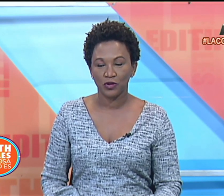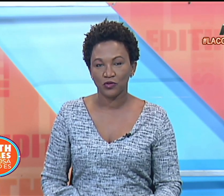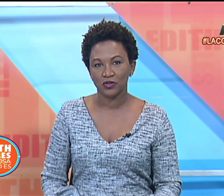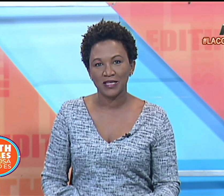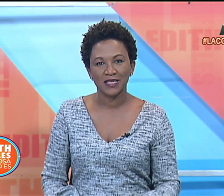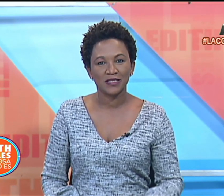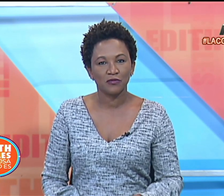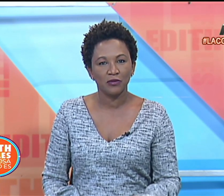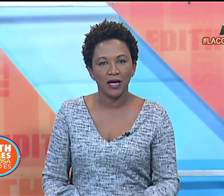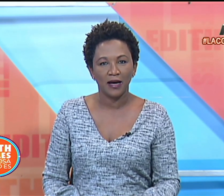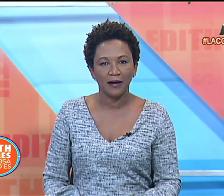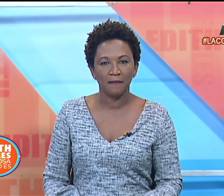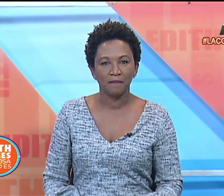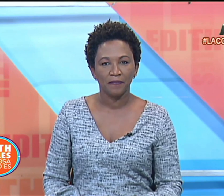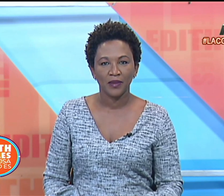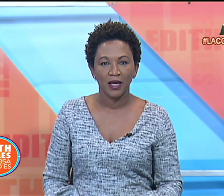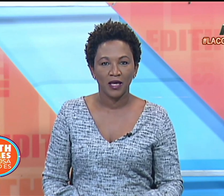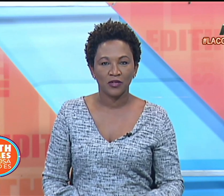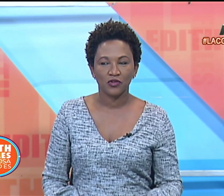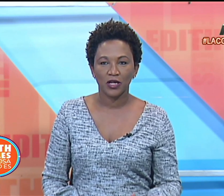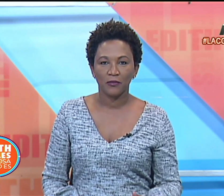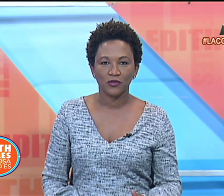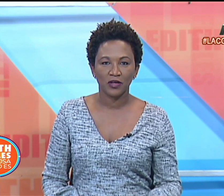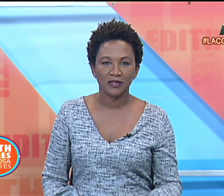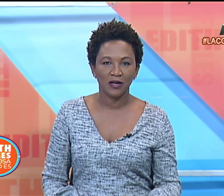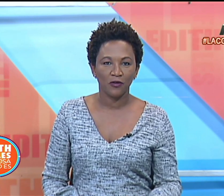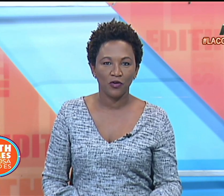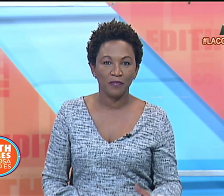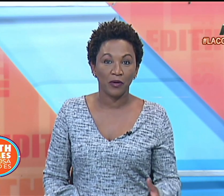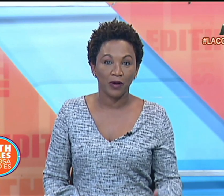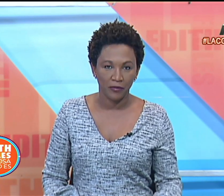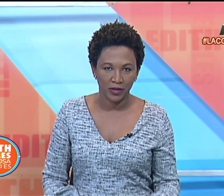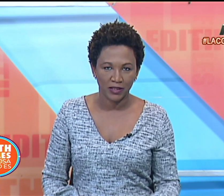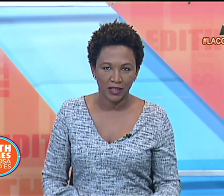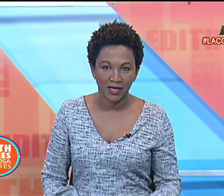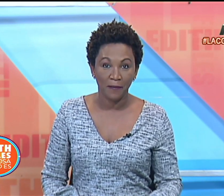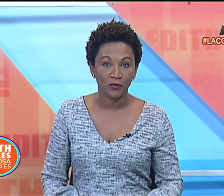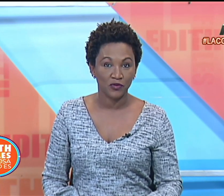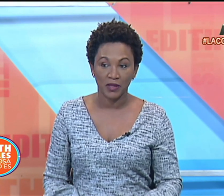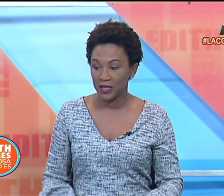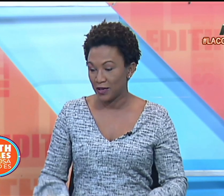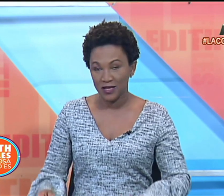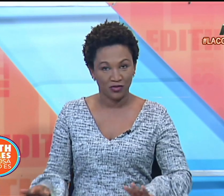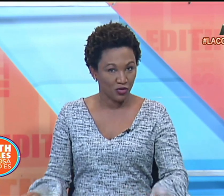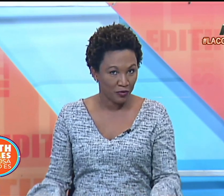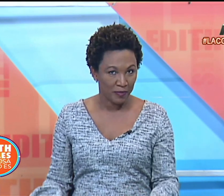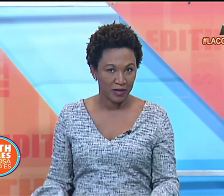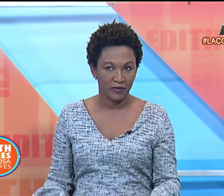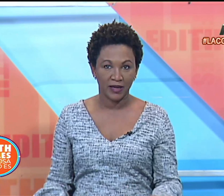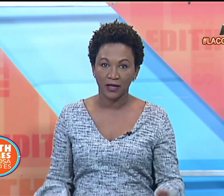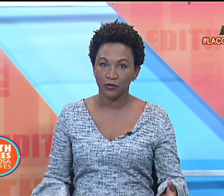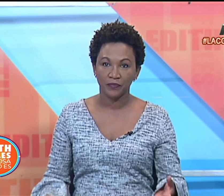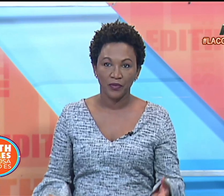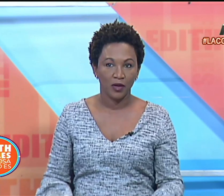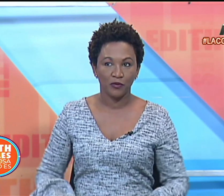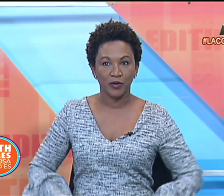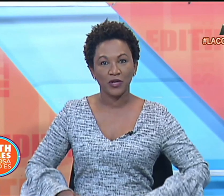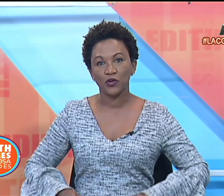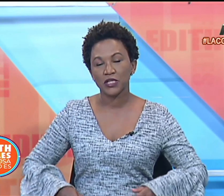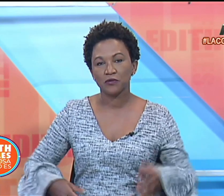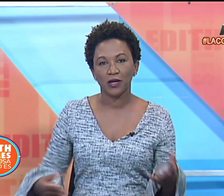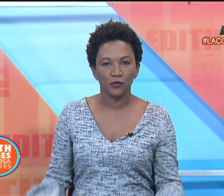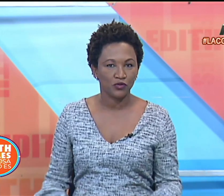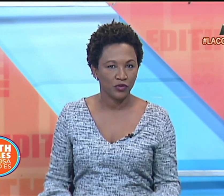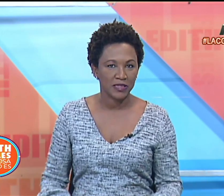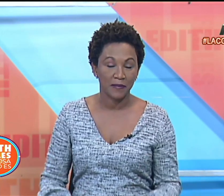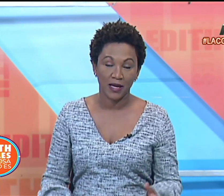Estados Unidos. Y eso digamos que es algo invaluable, tener la posibilidad, y eso no fue planificado. No fue que yo